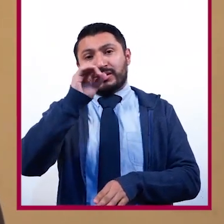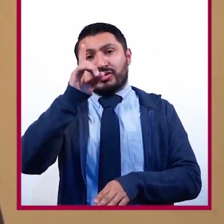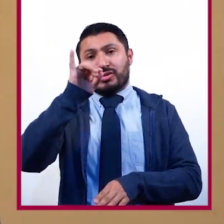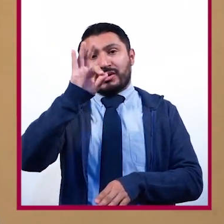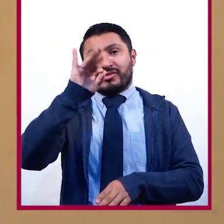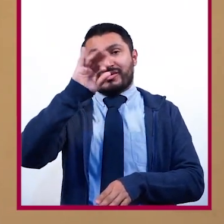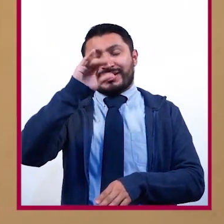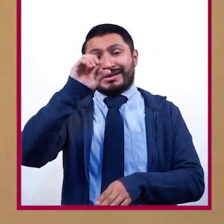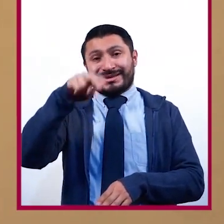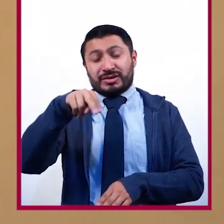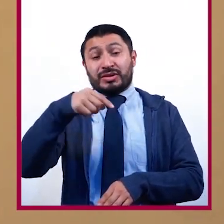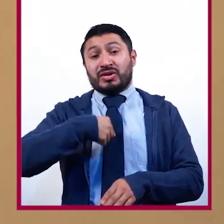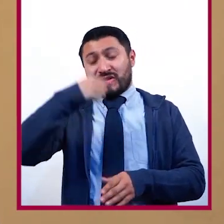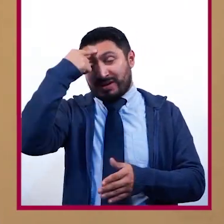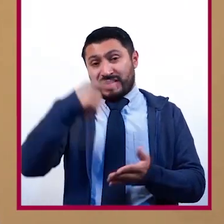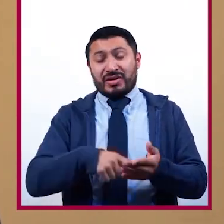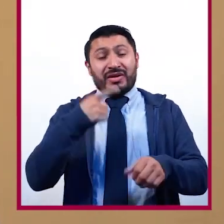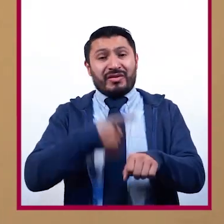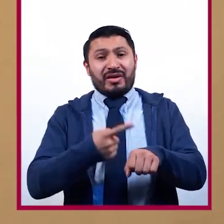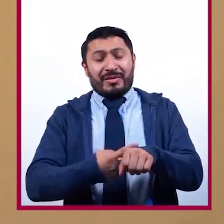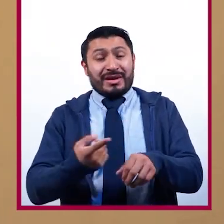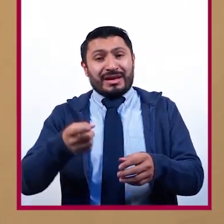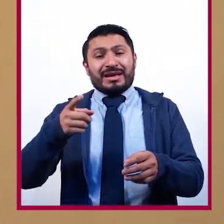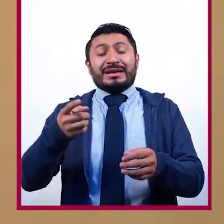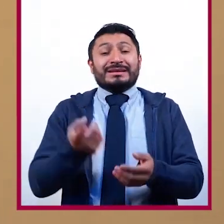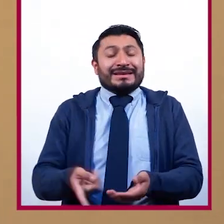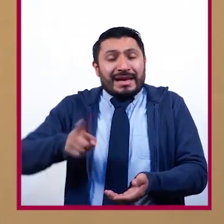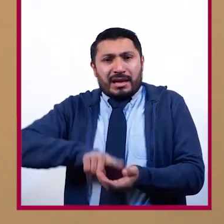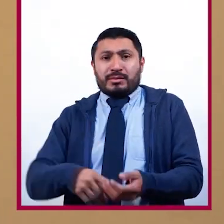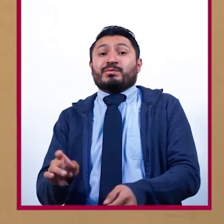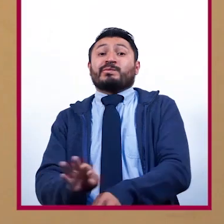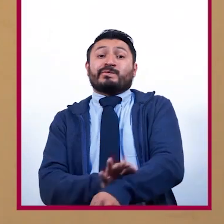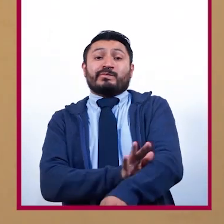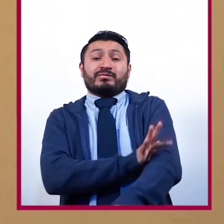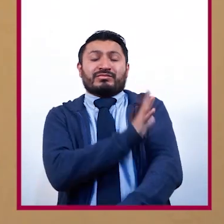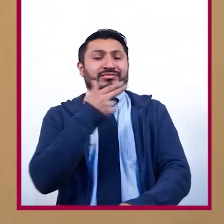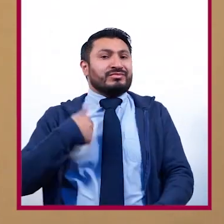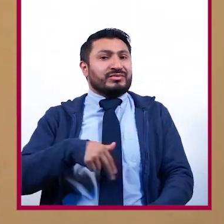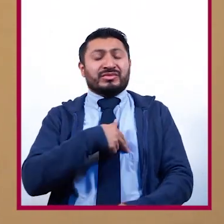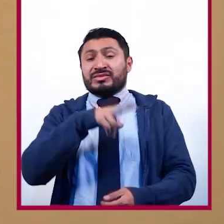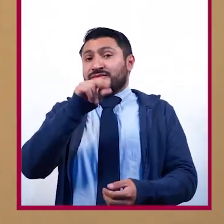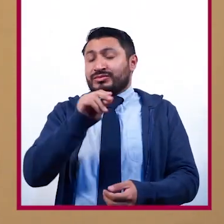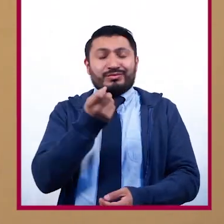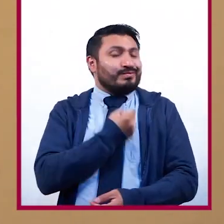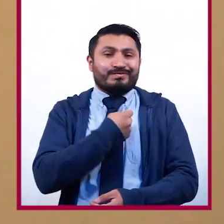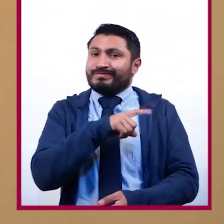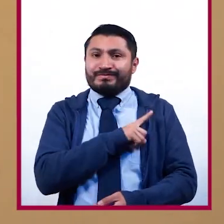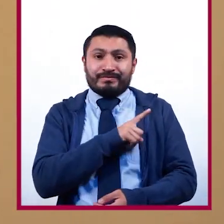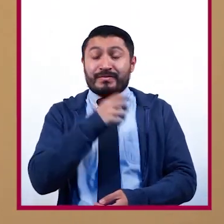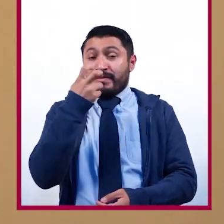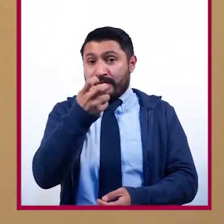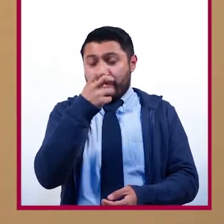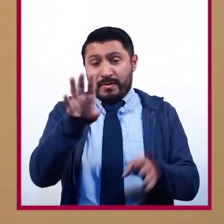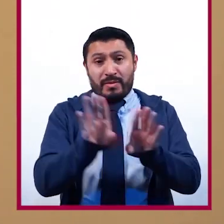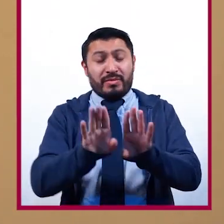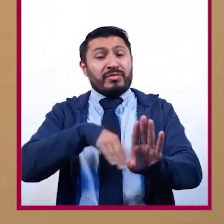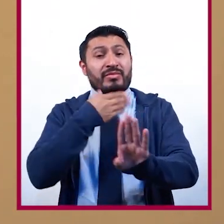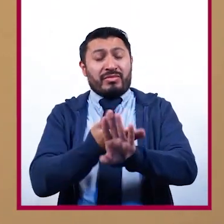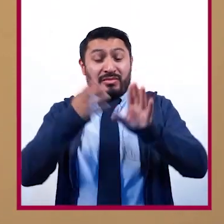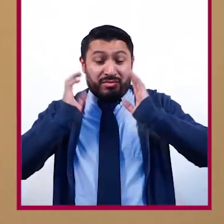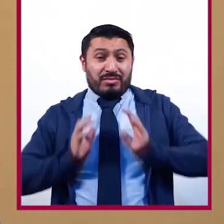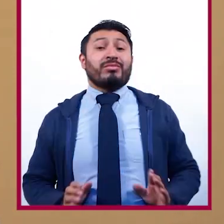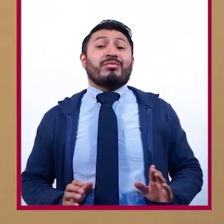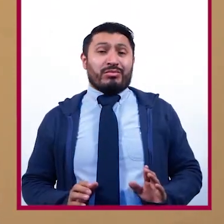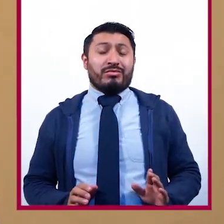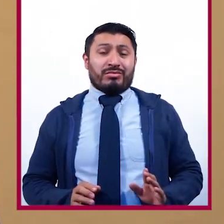que las enfermedades son reflejo de emociones que no tenemos sanadas y que eso afecta el cuerpo físico,